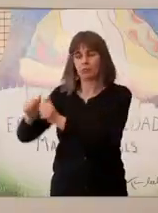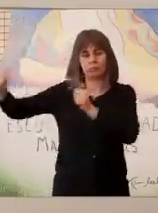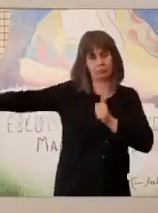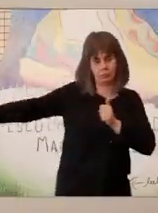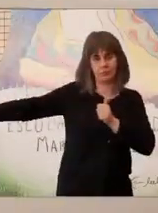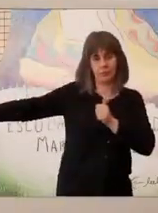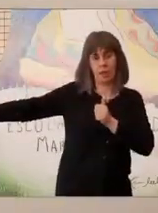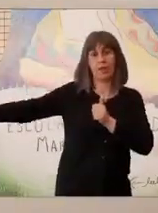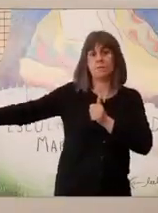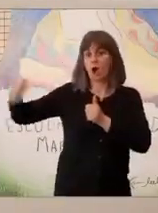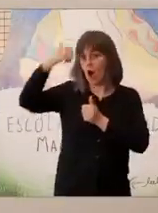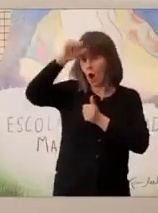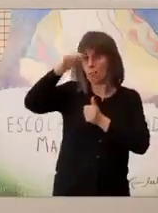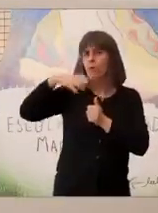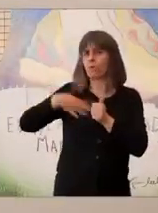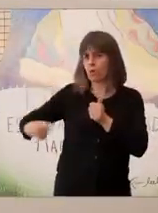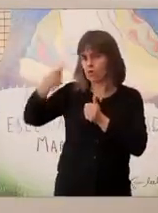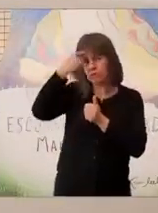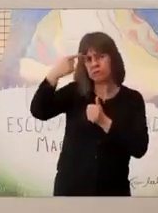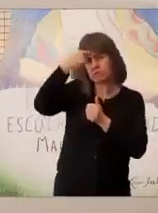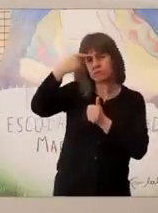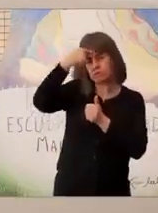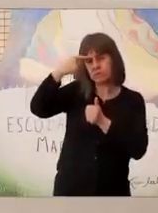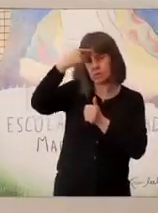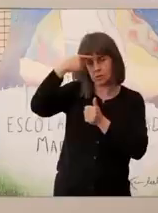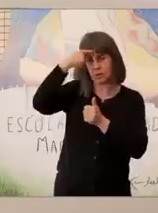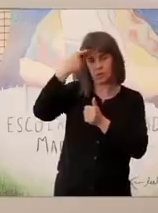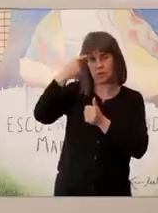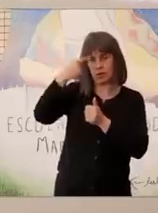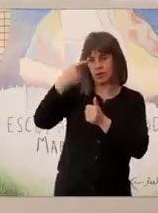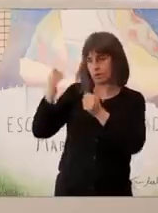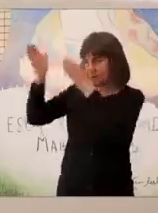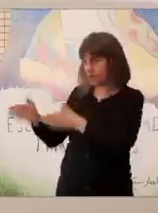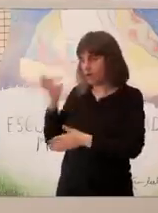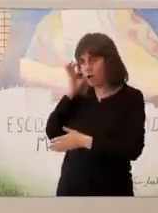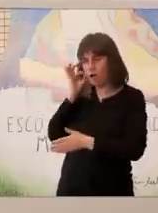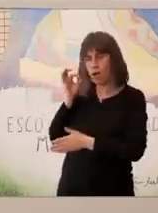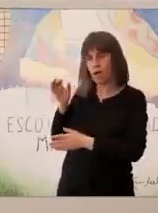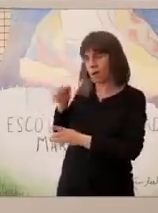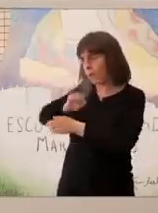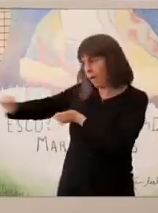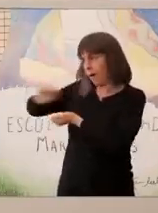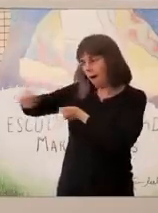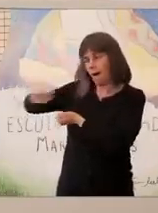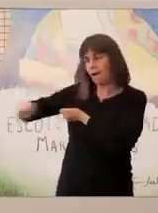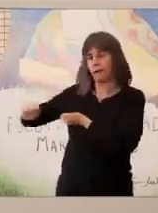estar obsesionado, y pongo el término entre comillas, con esa señora y seguir haciéndole la vida imposible.